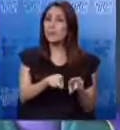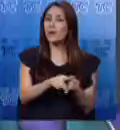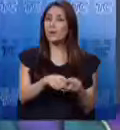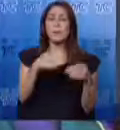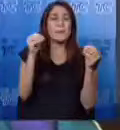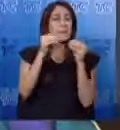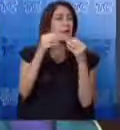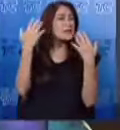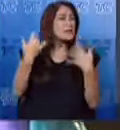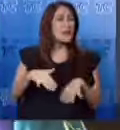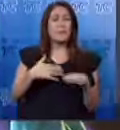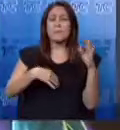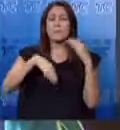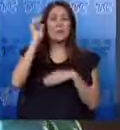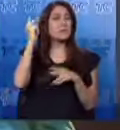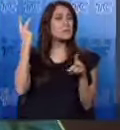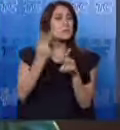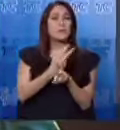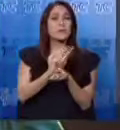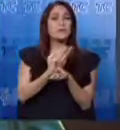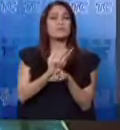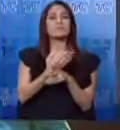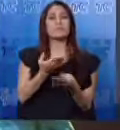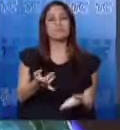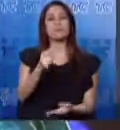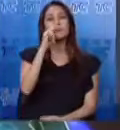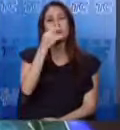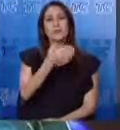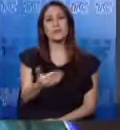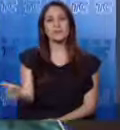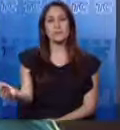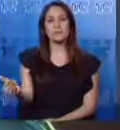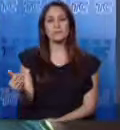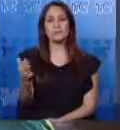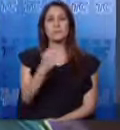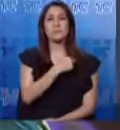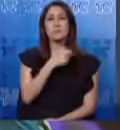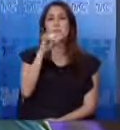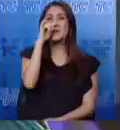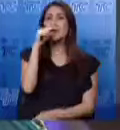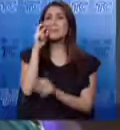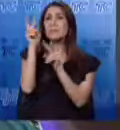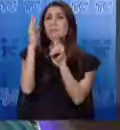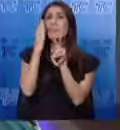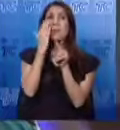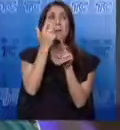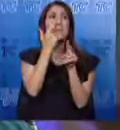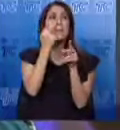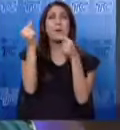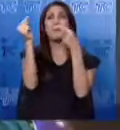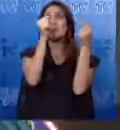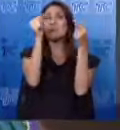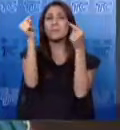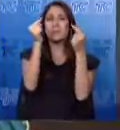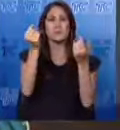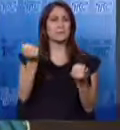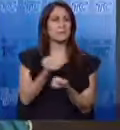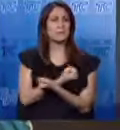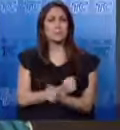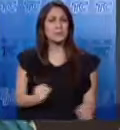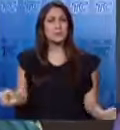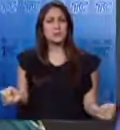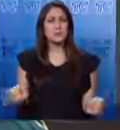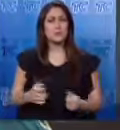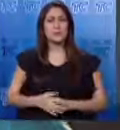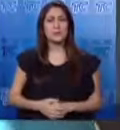grave que ello, más grave, a esos niños. A esos niños, porque las huellas, porque la